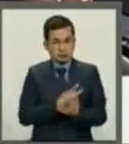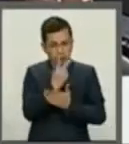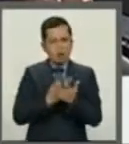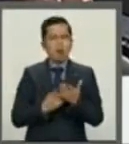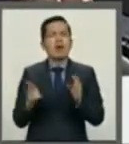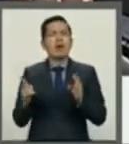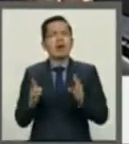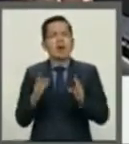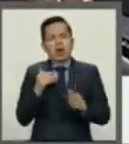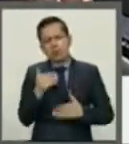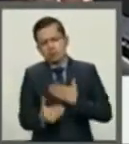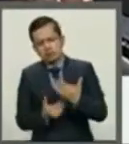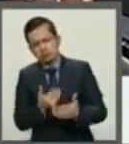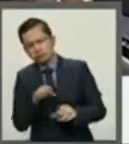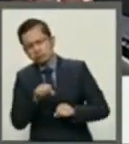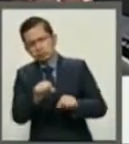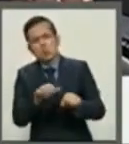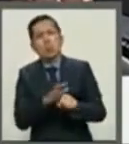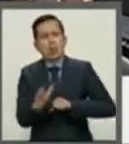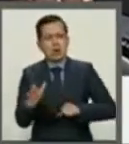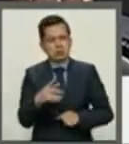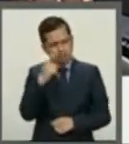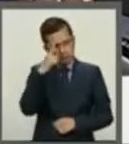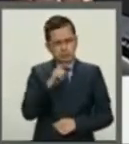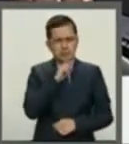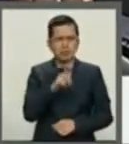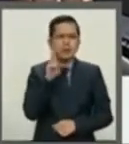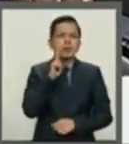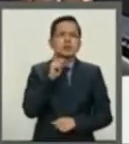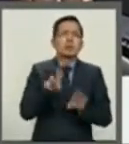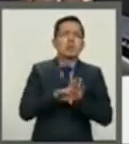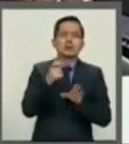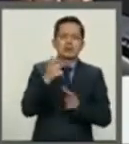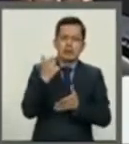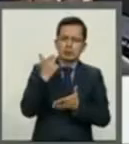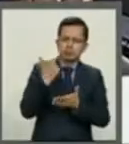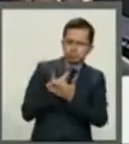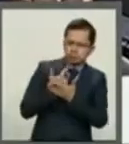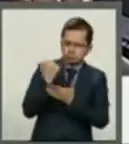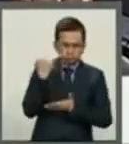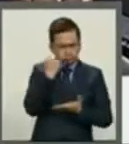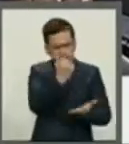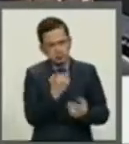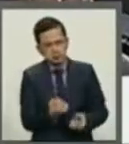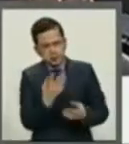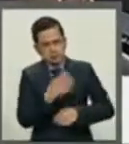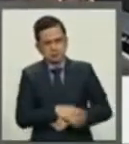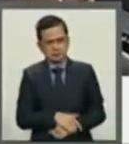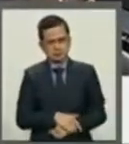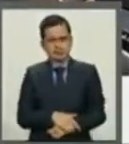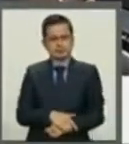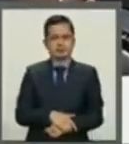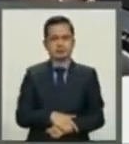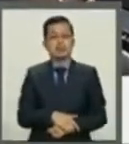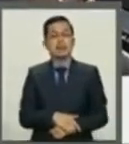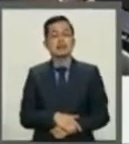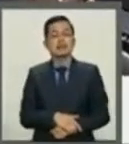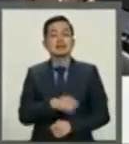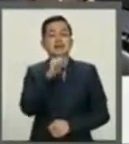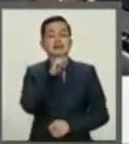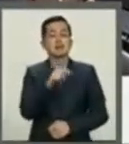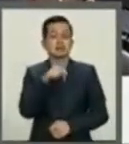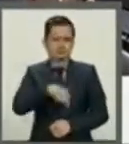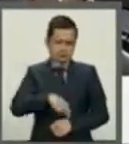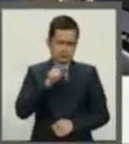programa y revisar su situación también presupuestal. Y tercero, la Cámara exhorta al